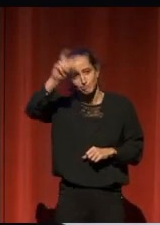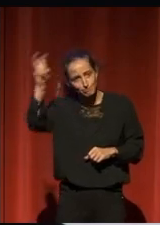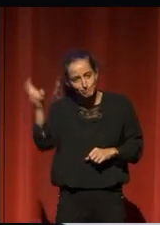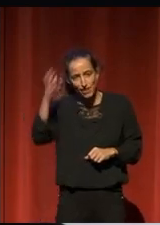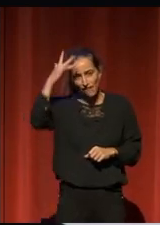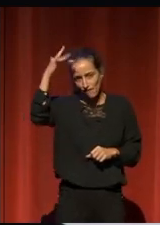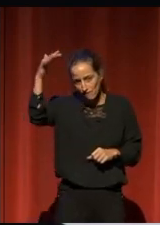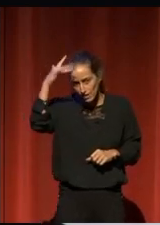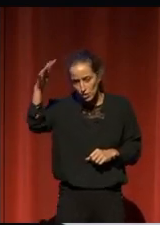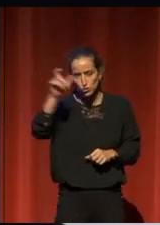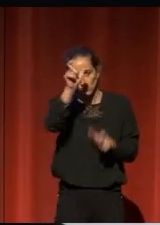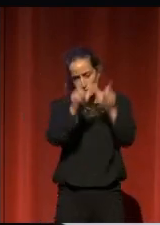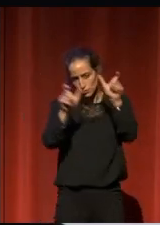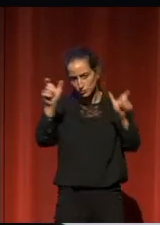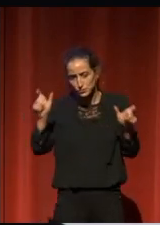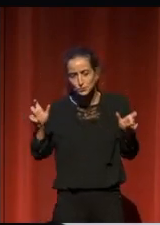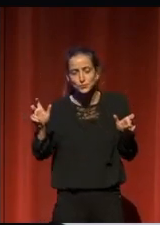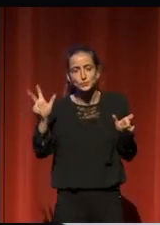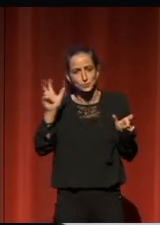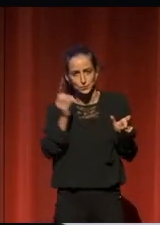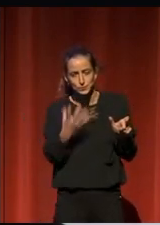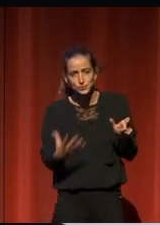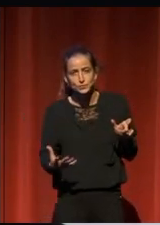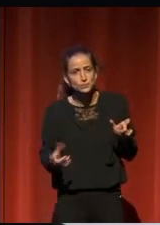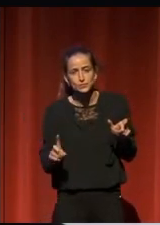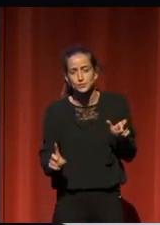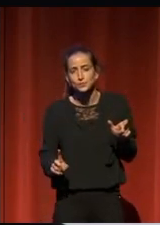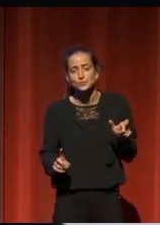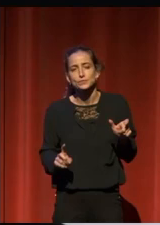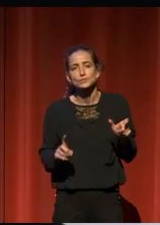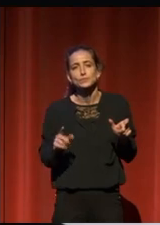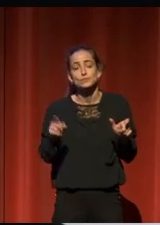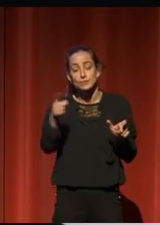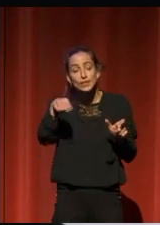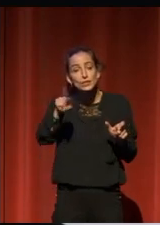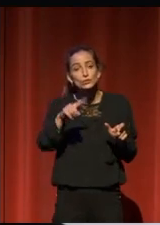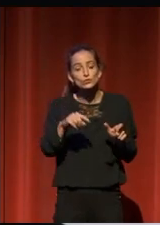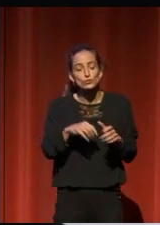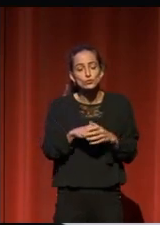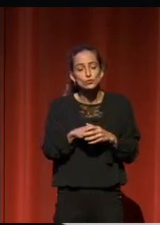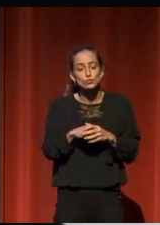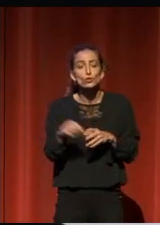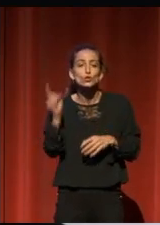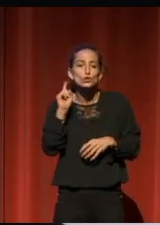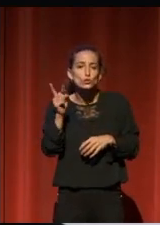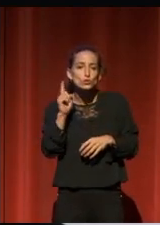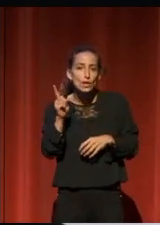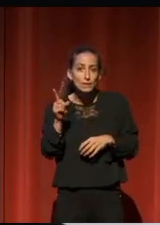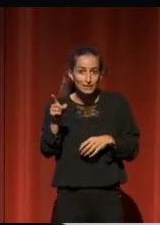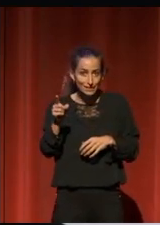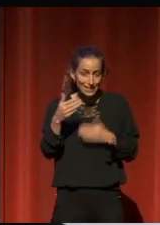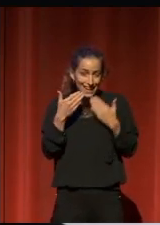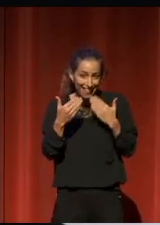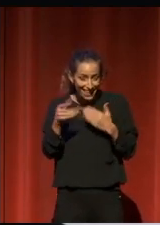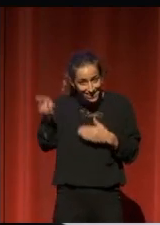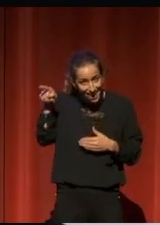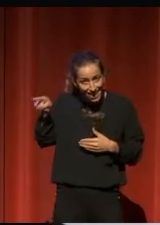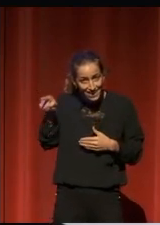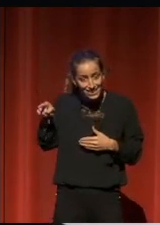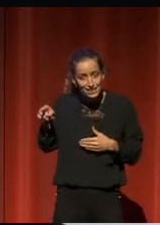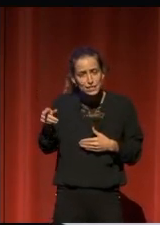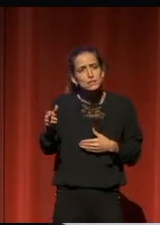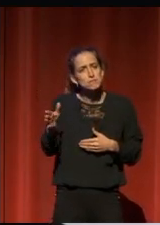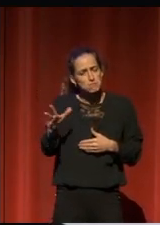son posibles en un mismo silencio. Solo gracias a él es factible